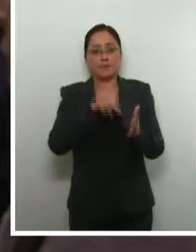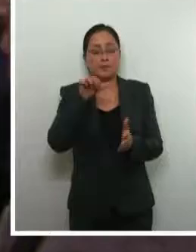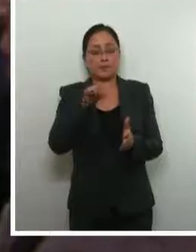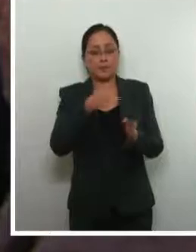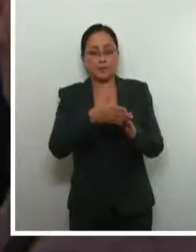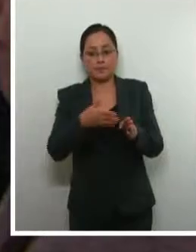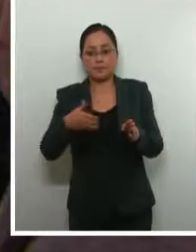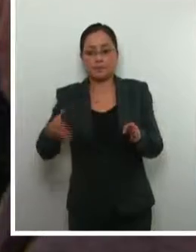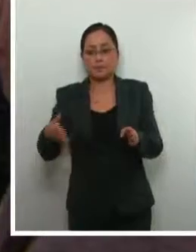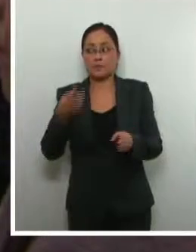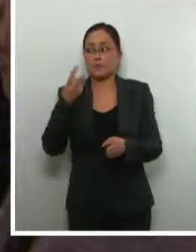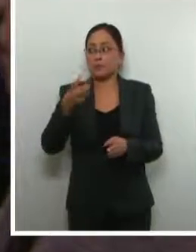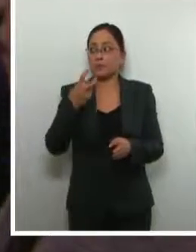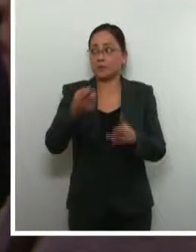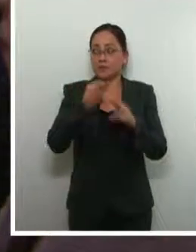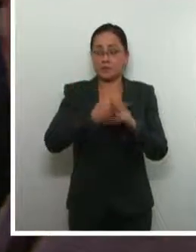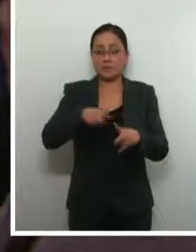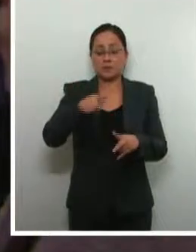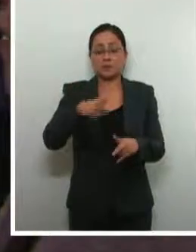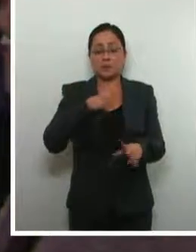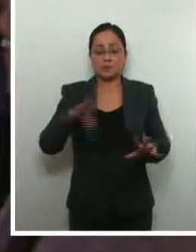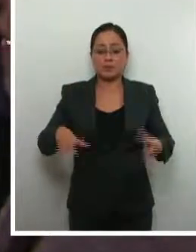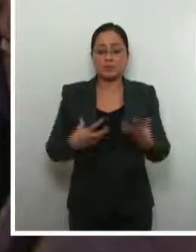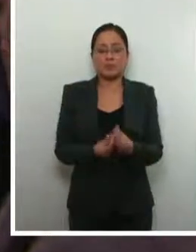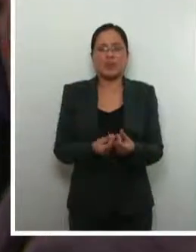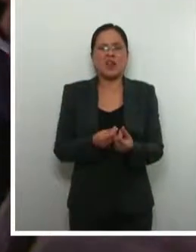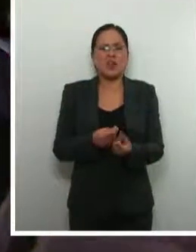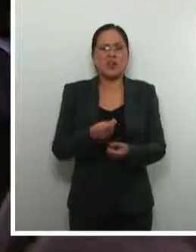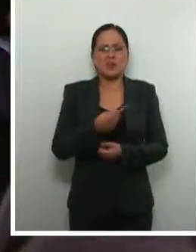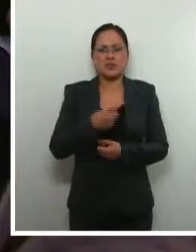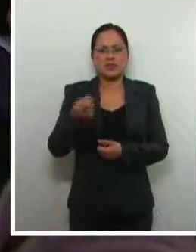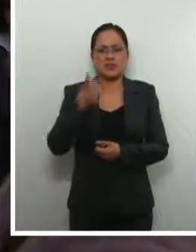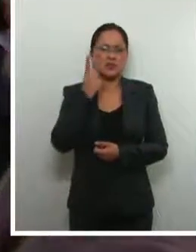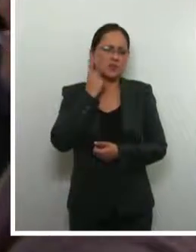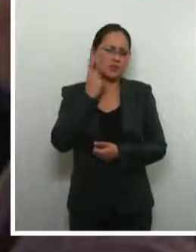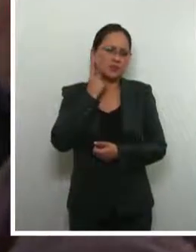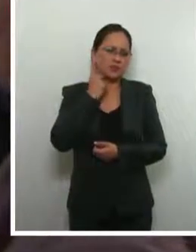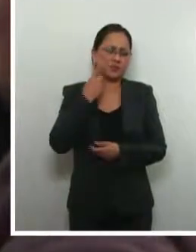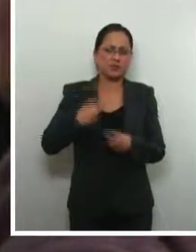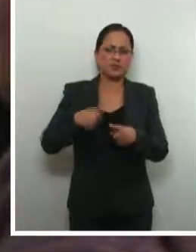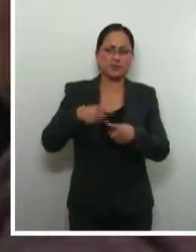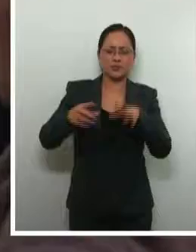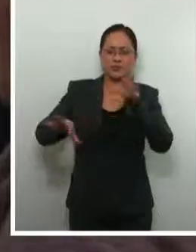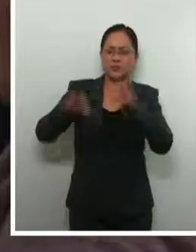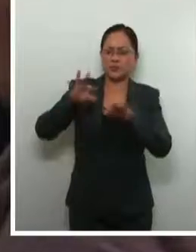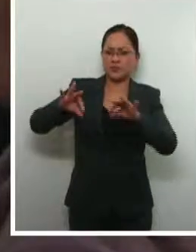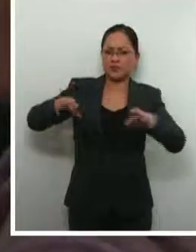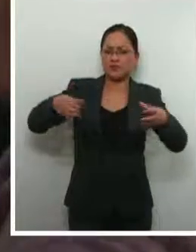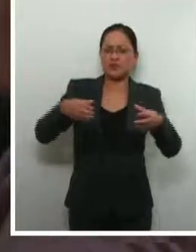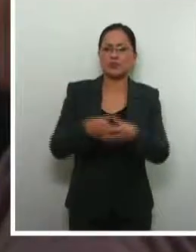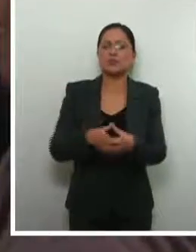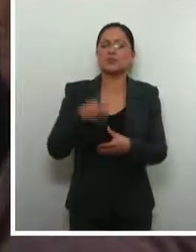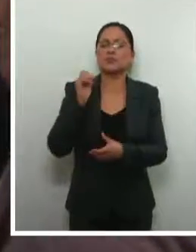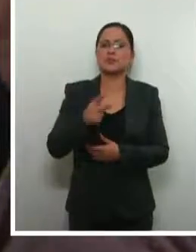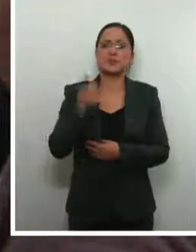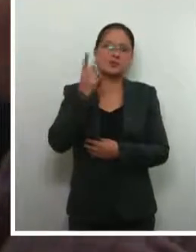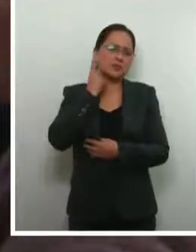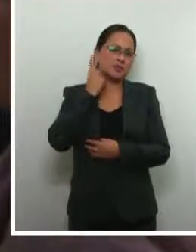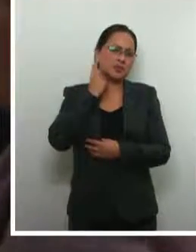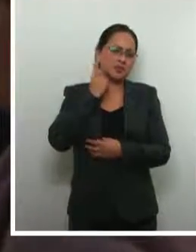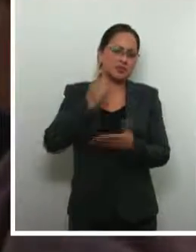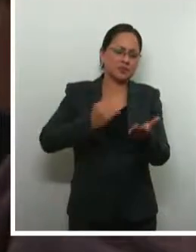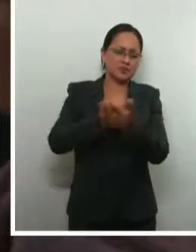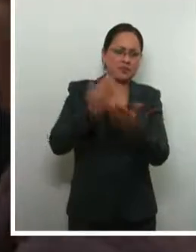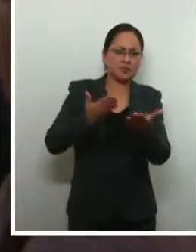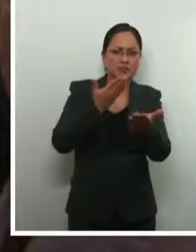2016 y está integrado por 100 diputados, electos según las disposiciones del propio decreto,